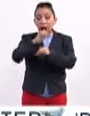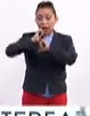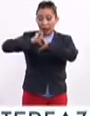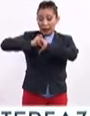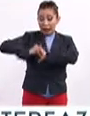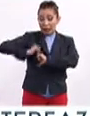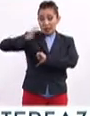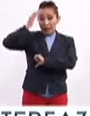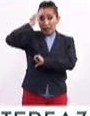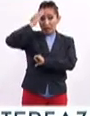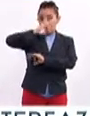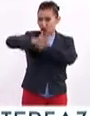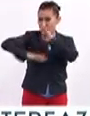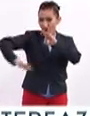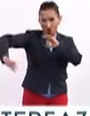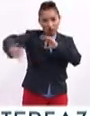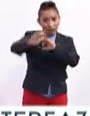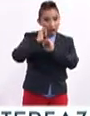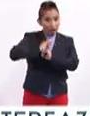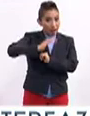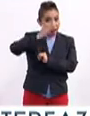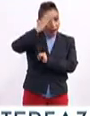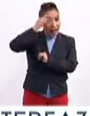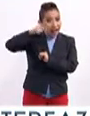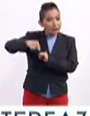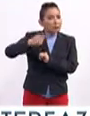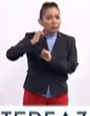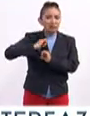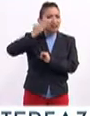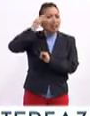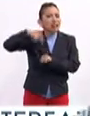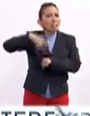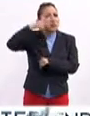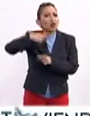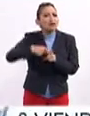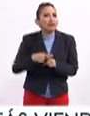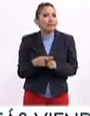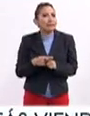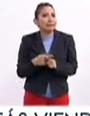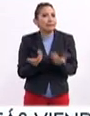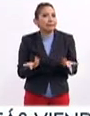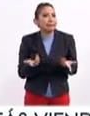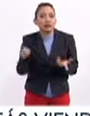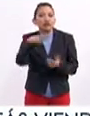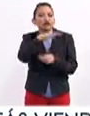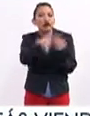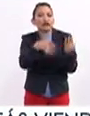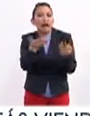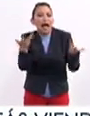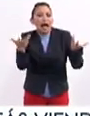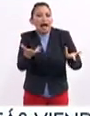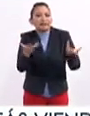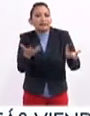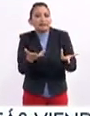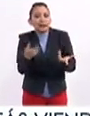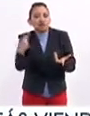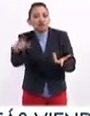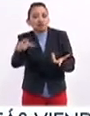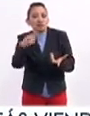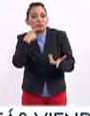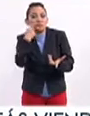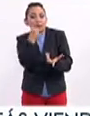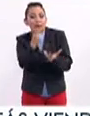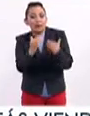autoridad. Toda autoridad, ¿y quién es autoridad en nuestro país? Pues toda aquella que ejerza un